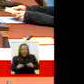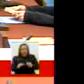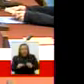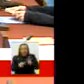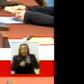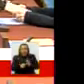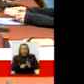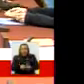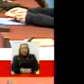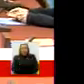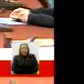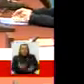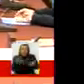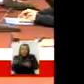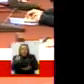aplaudo. Adelante, Huguito.